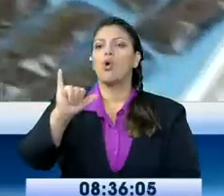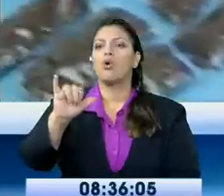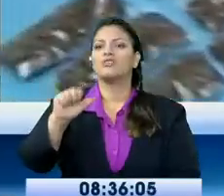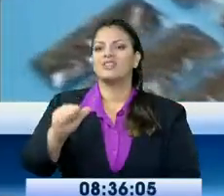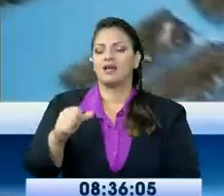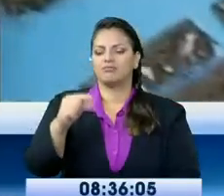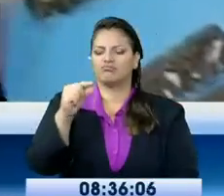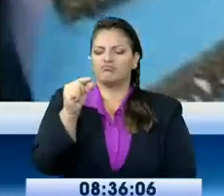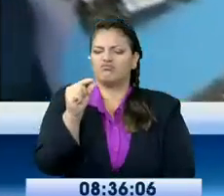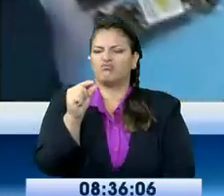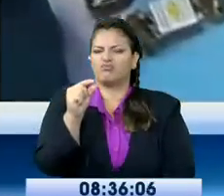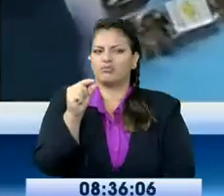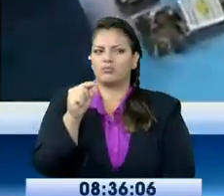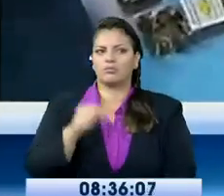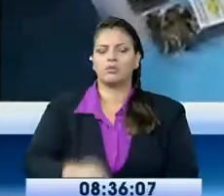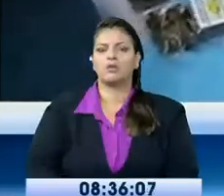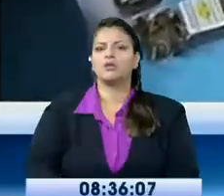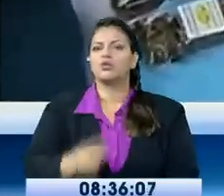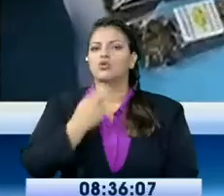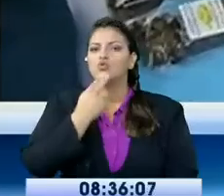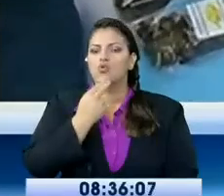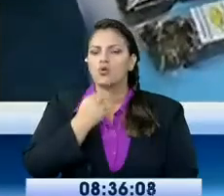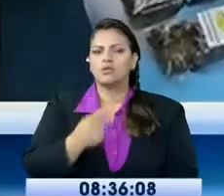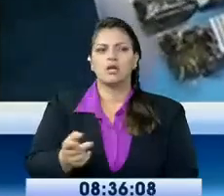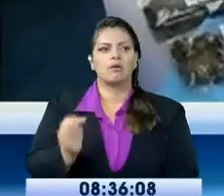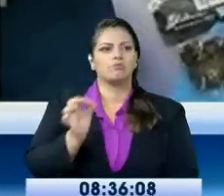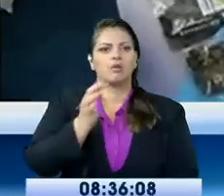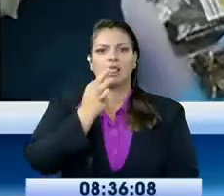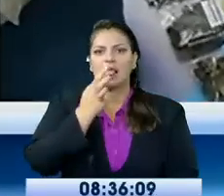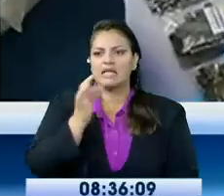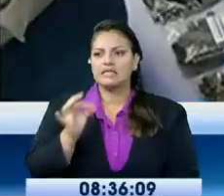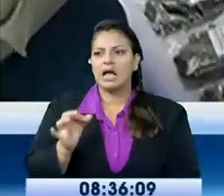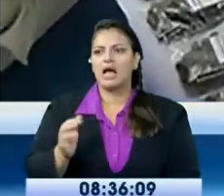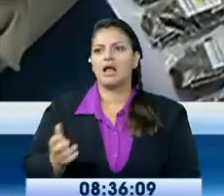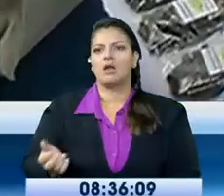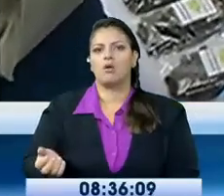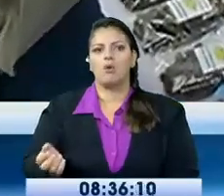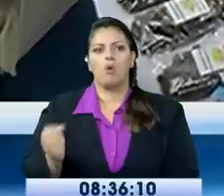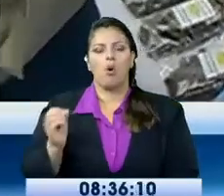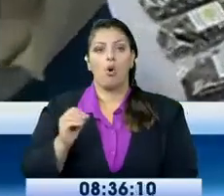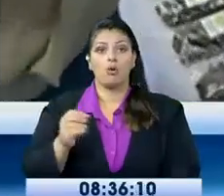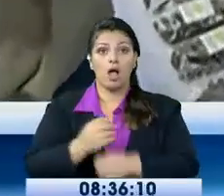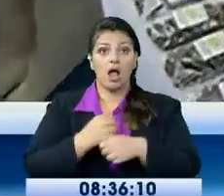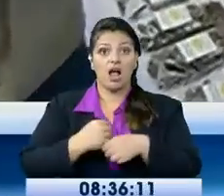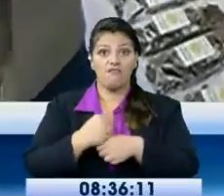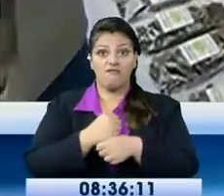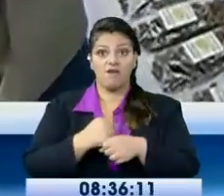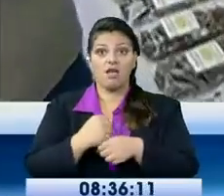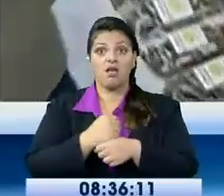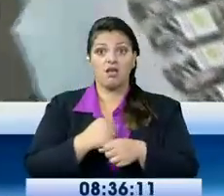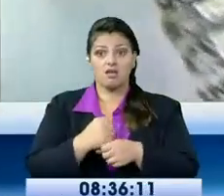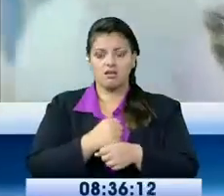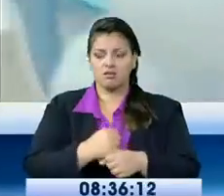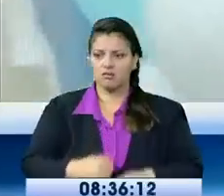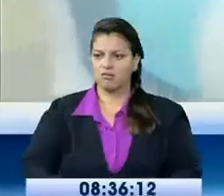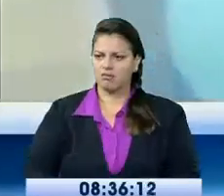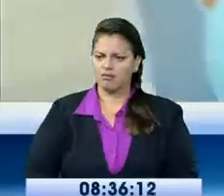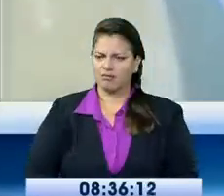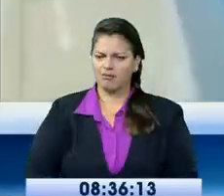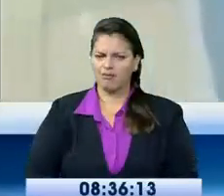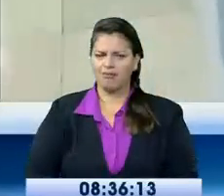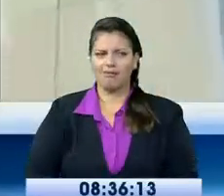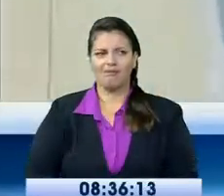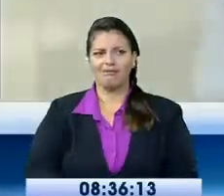dulce, soya tostada de sal y tenemos presentación de café de soya, ¿no? Café de soya. Miren ustedes, muy novedoso.